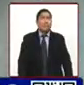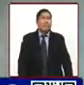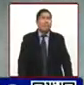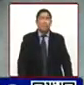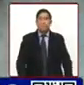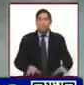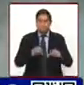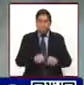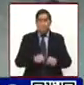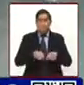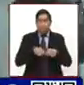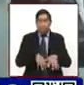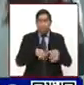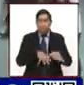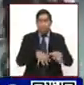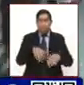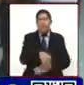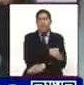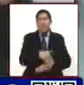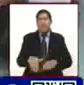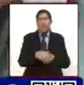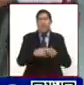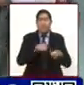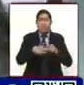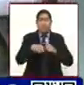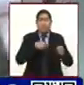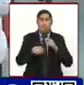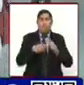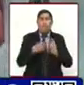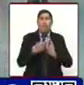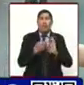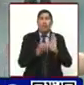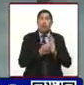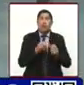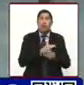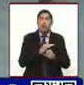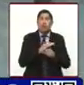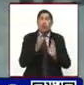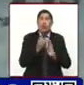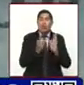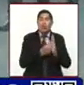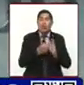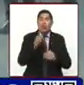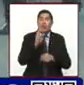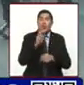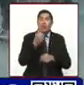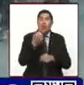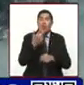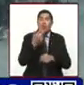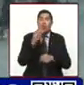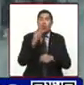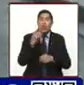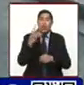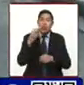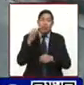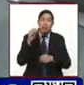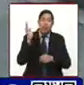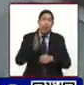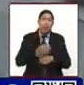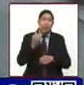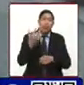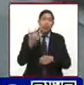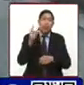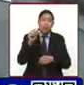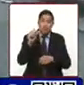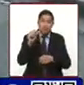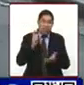Ganando las calles, pidiendo la abrogación de la resolución ministerial o decreto supremo 1302-1320,